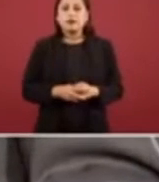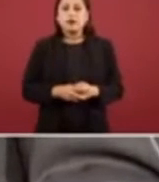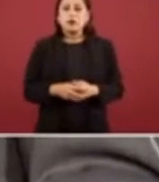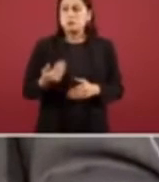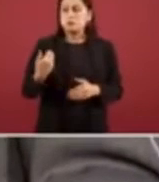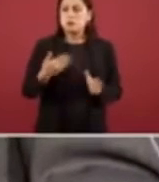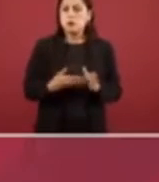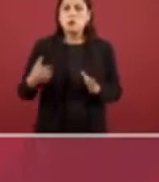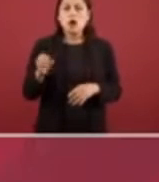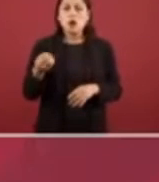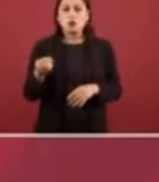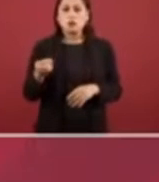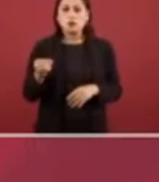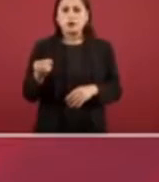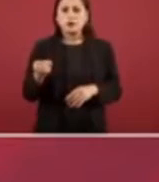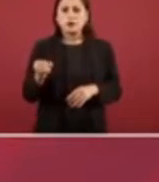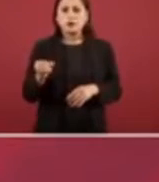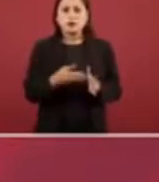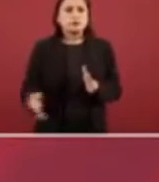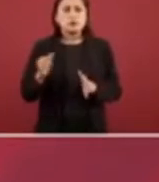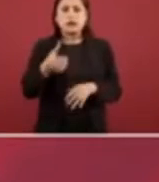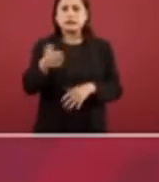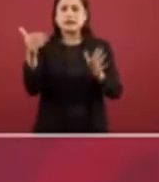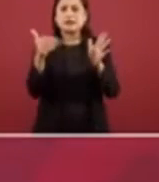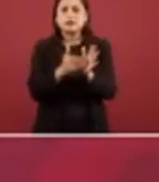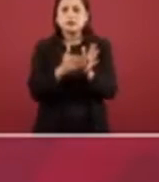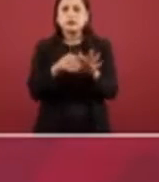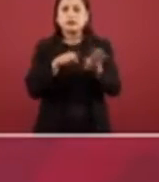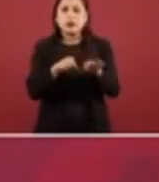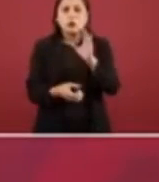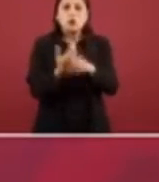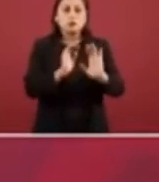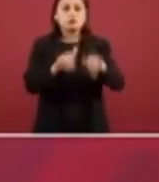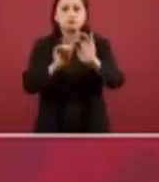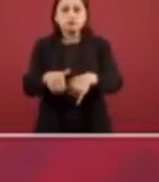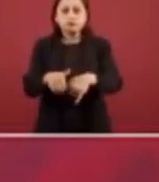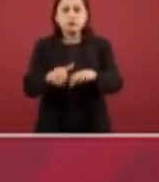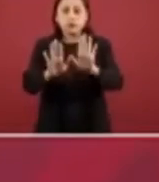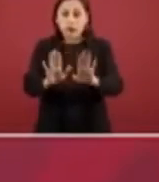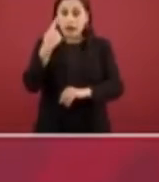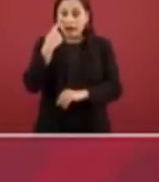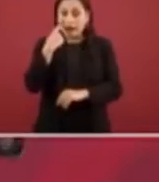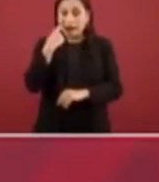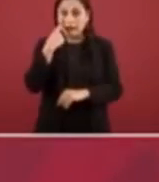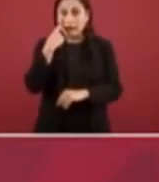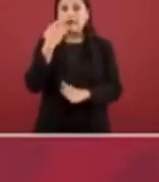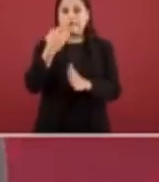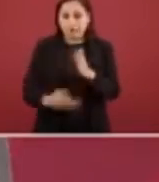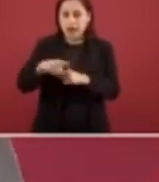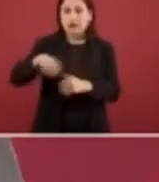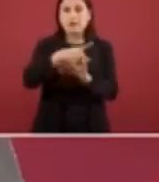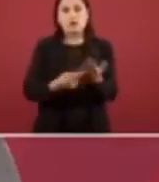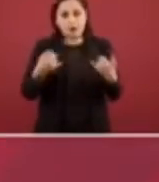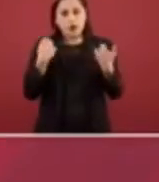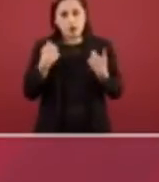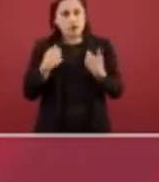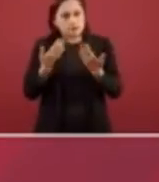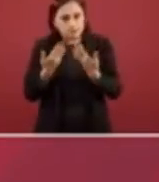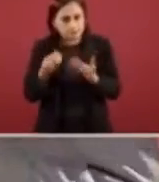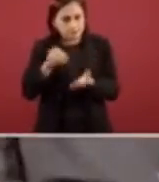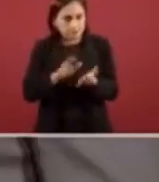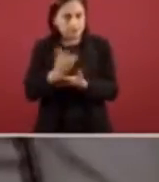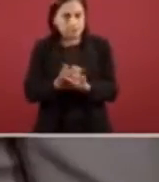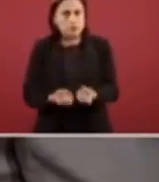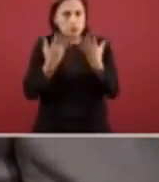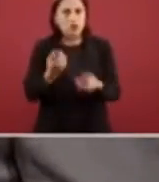octubre más de 600,000 empleos nuevos creados. Sin tomar en cuenta esto que estamos hablando, los jóvenes, sin tomar en cuenta lo